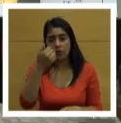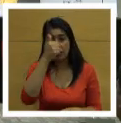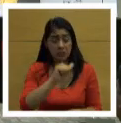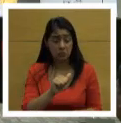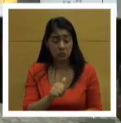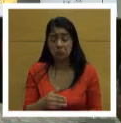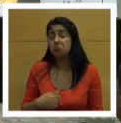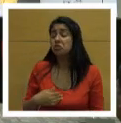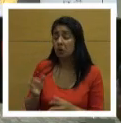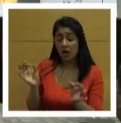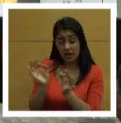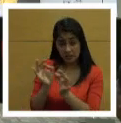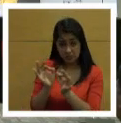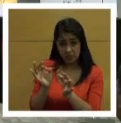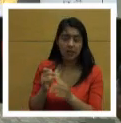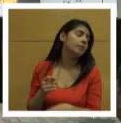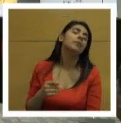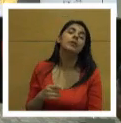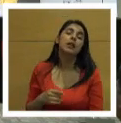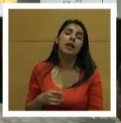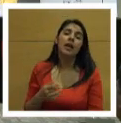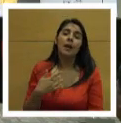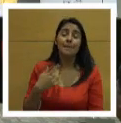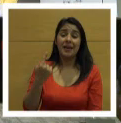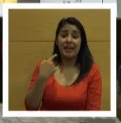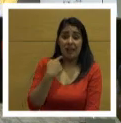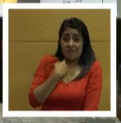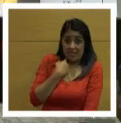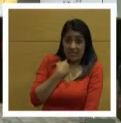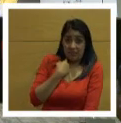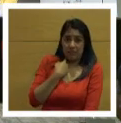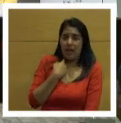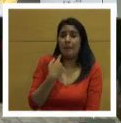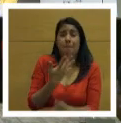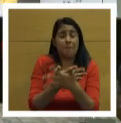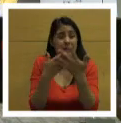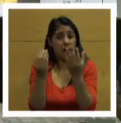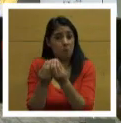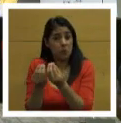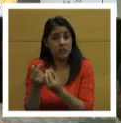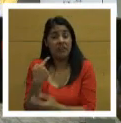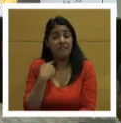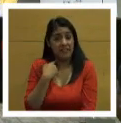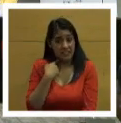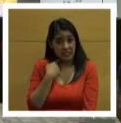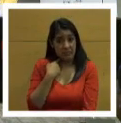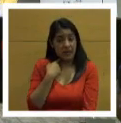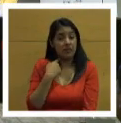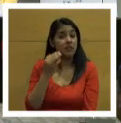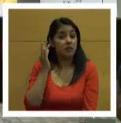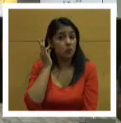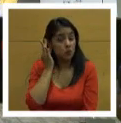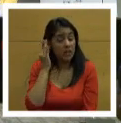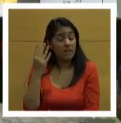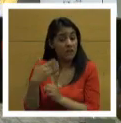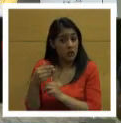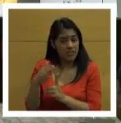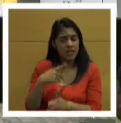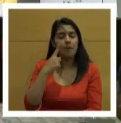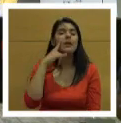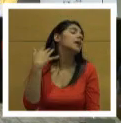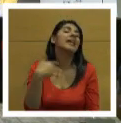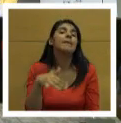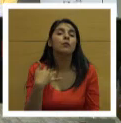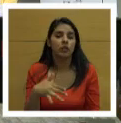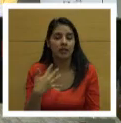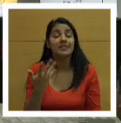Yo le expliqué que para la víctima, y como así es para muchas víctimas de violencia contra la mujer, para ella era importante que